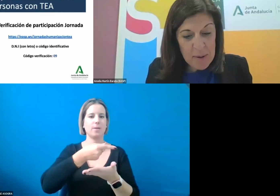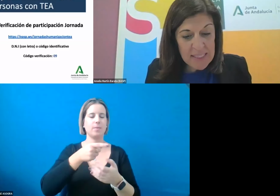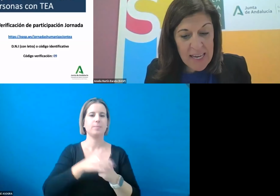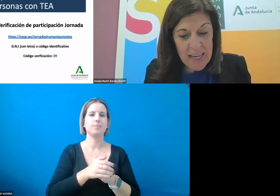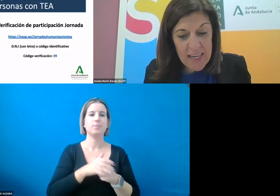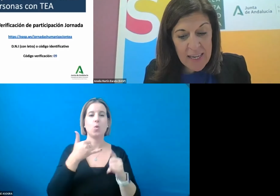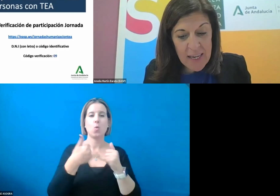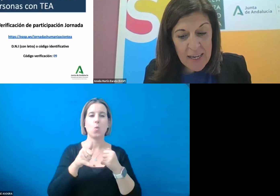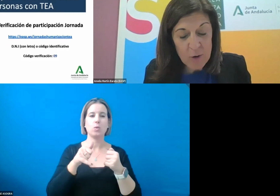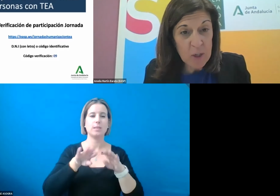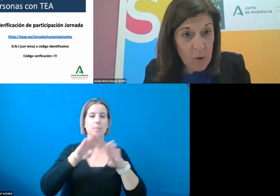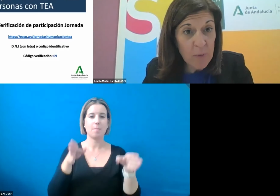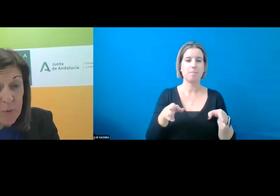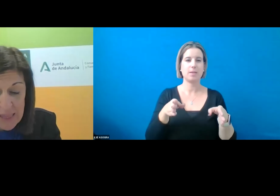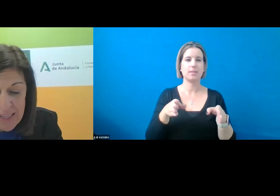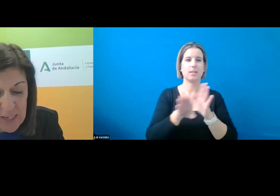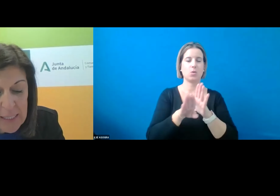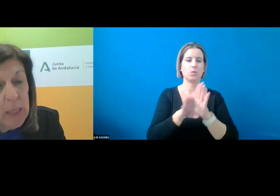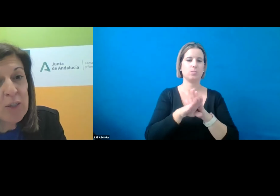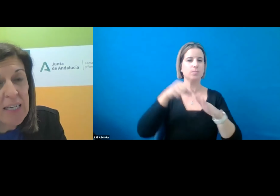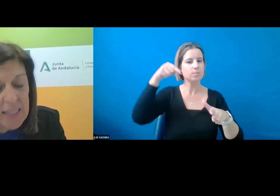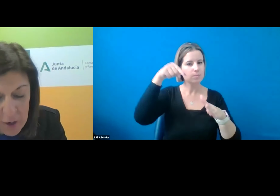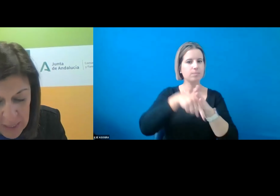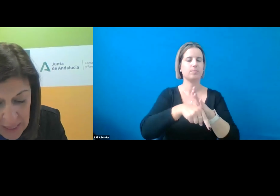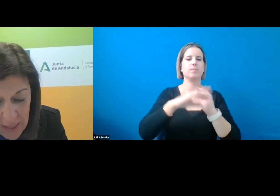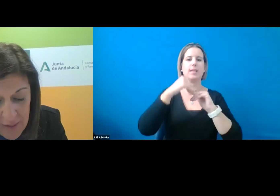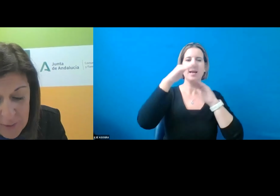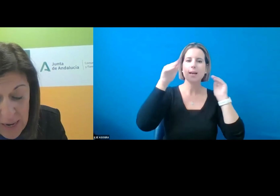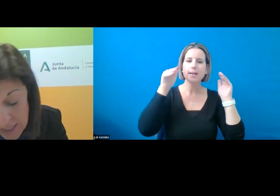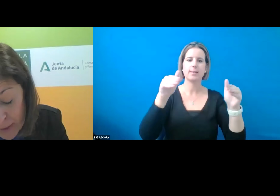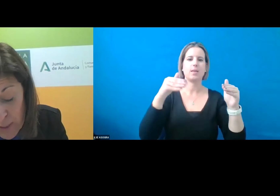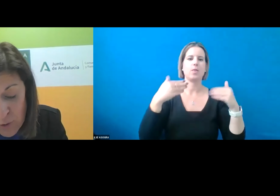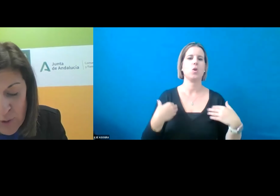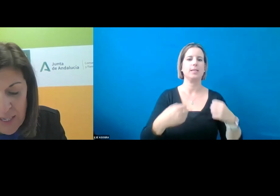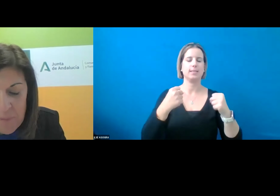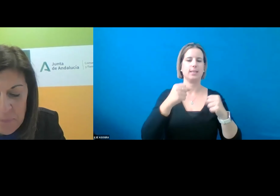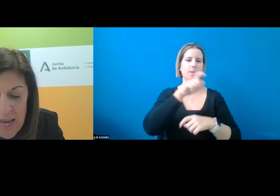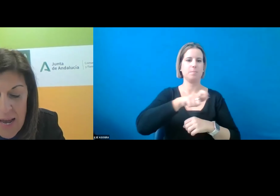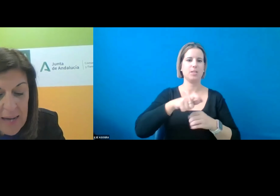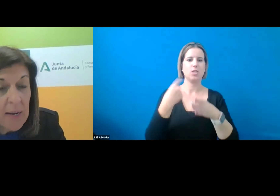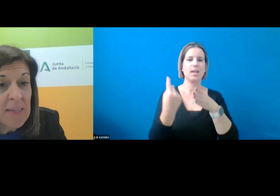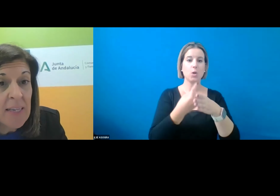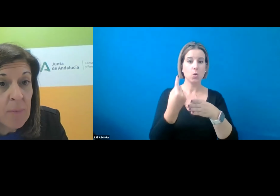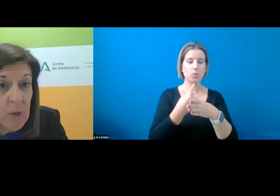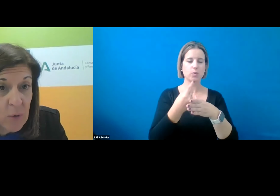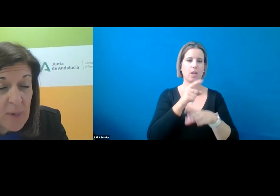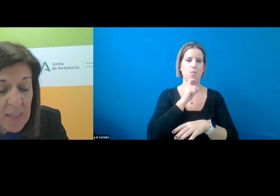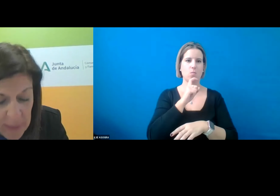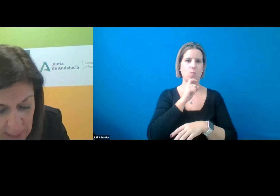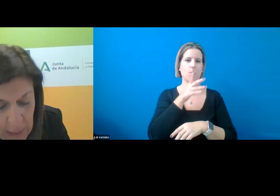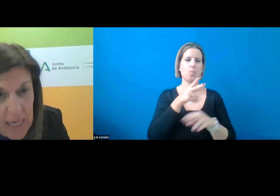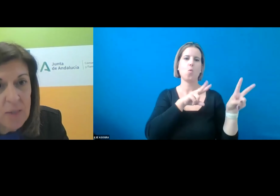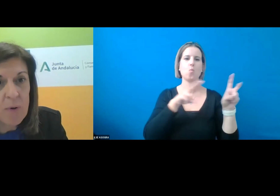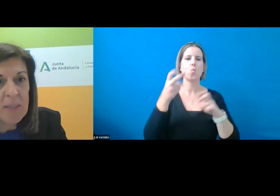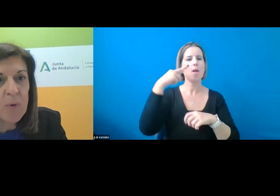La última mesa continúa profundizando en la atención sanitaria humanizada a las personas con TEA a través de nuevas